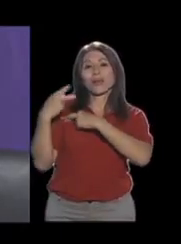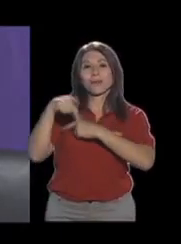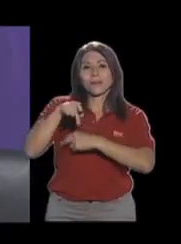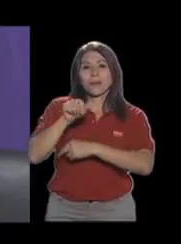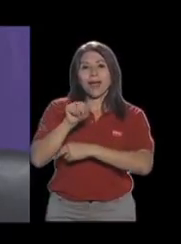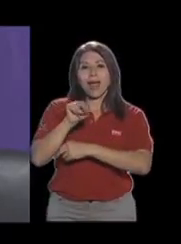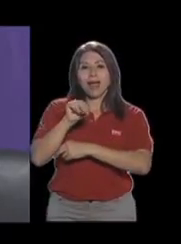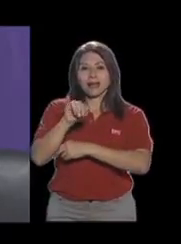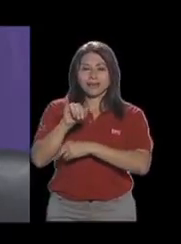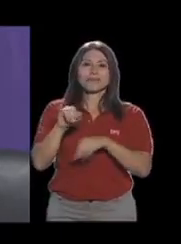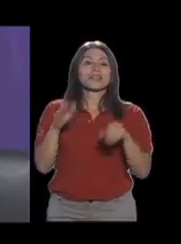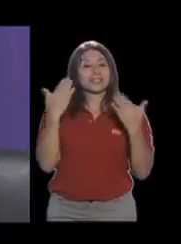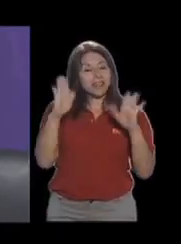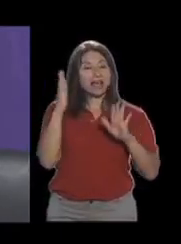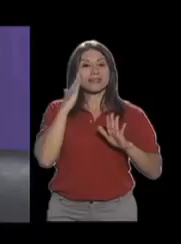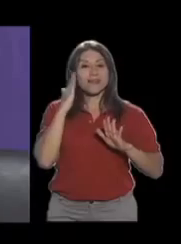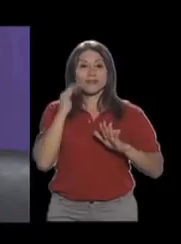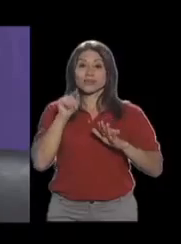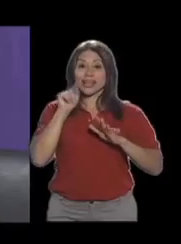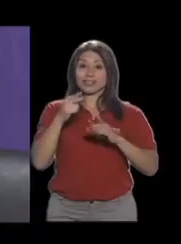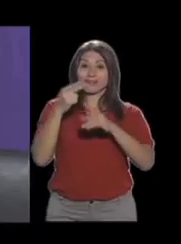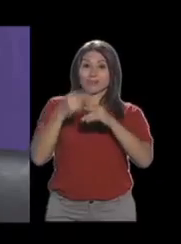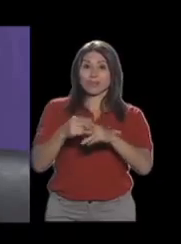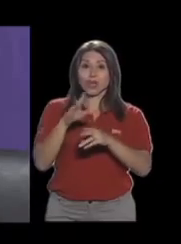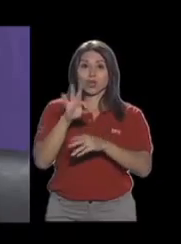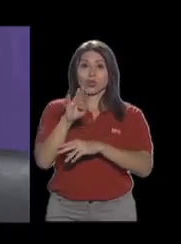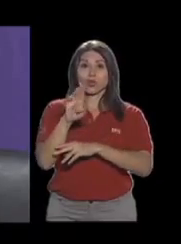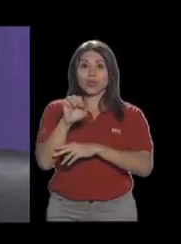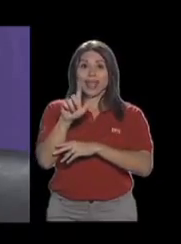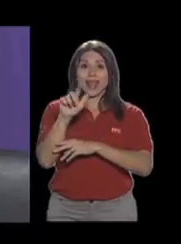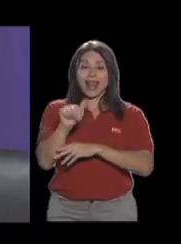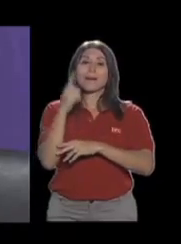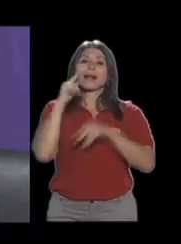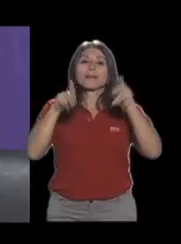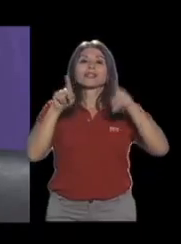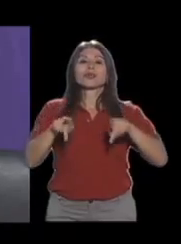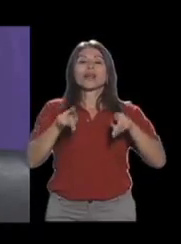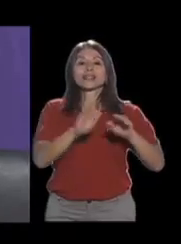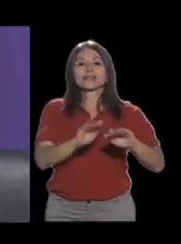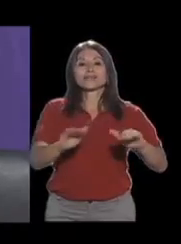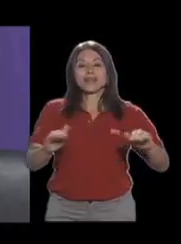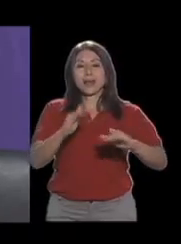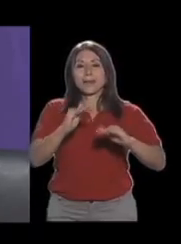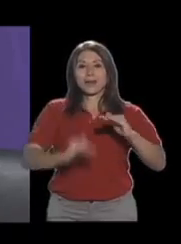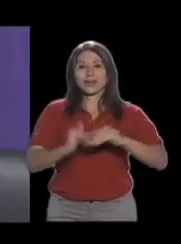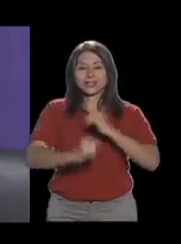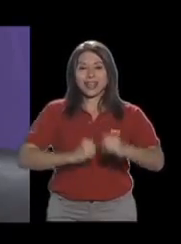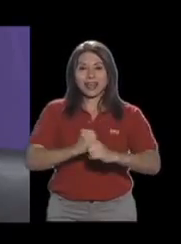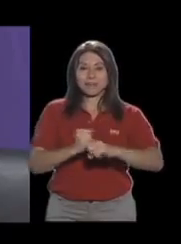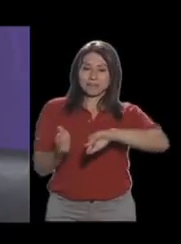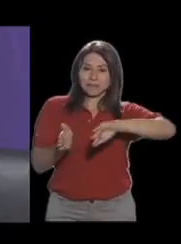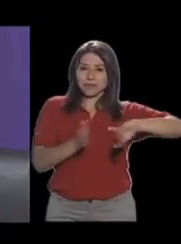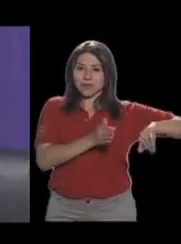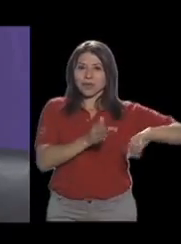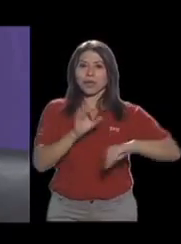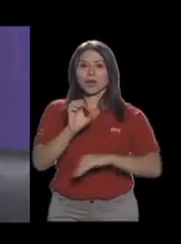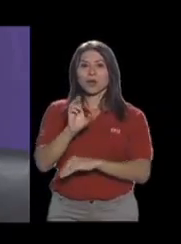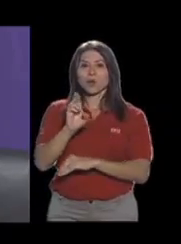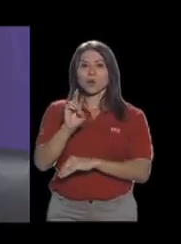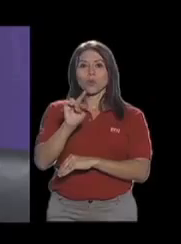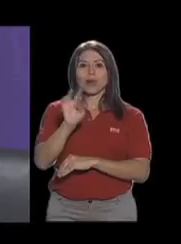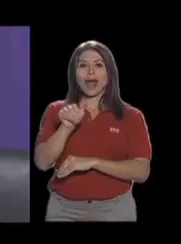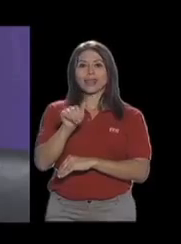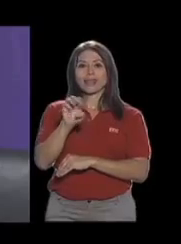personas menores de edad. En cuanto a la curatela, la posición institucional es de